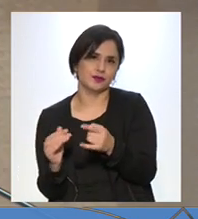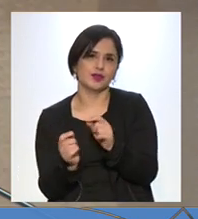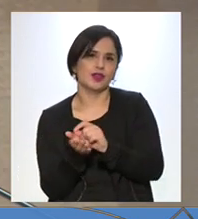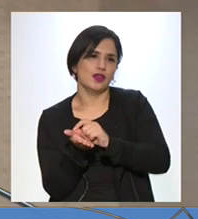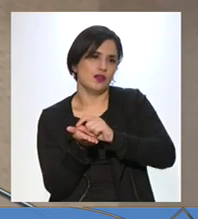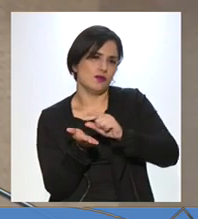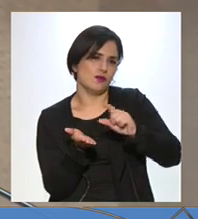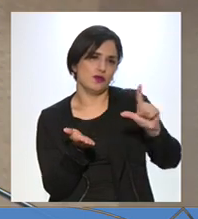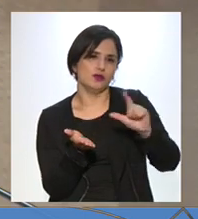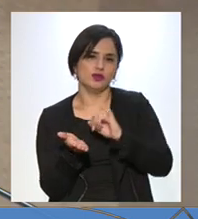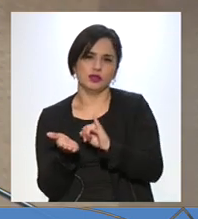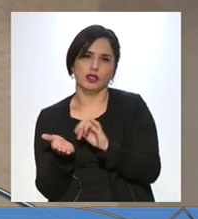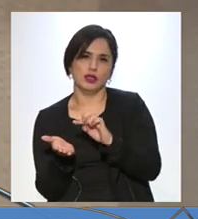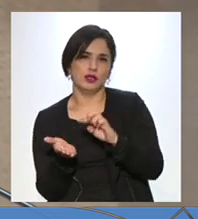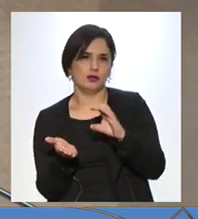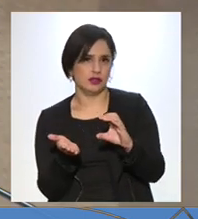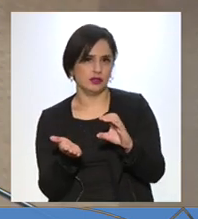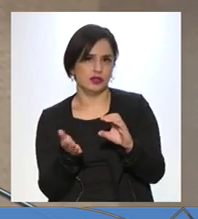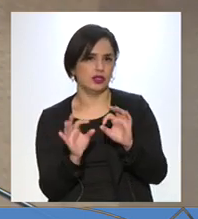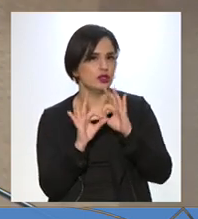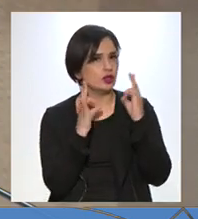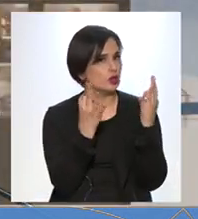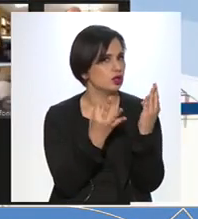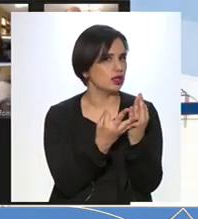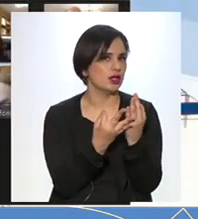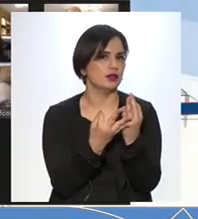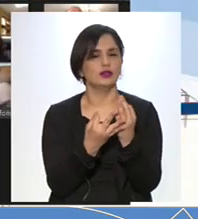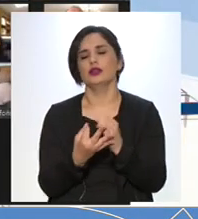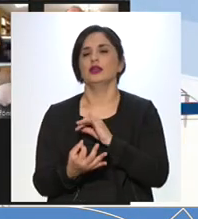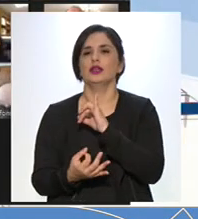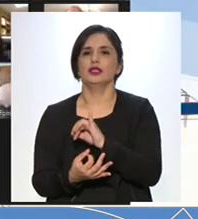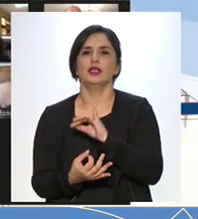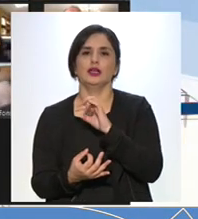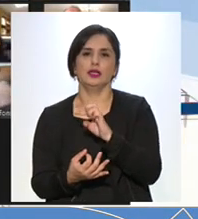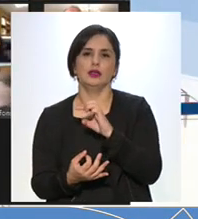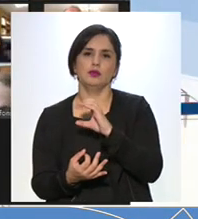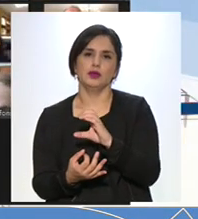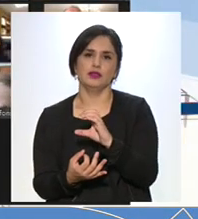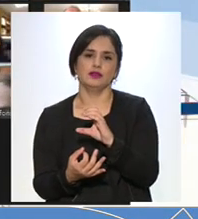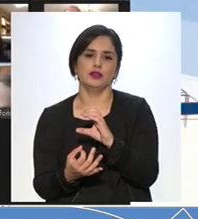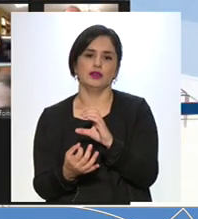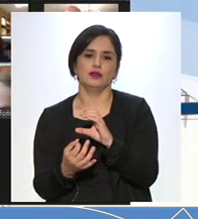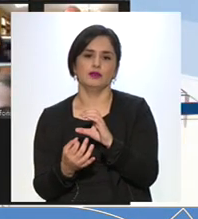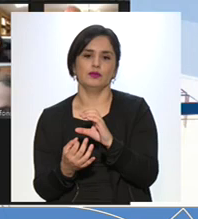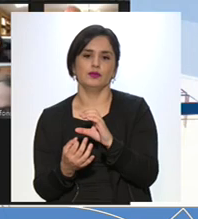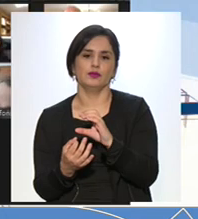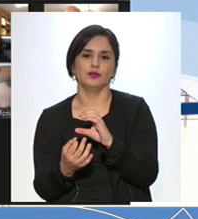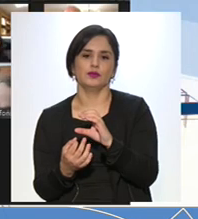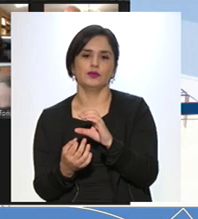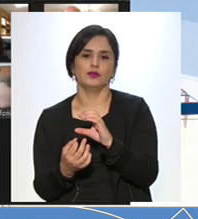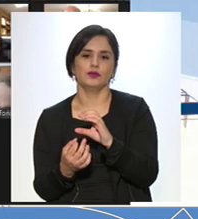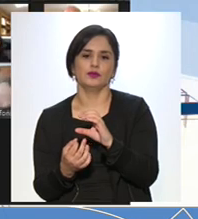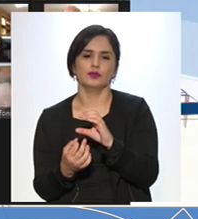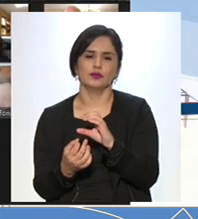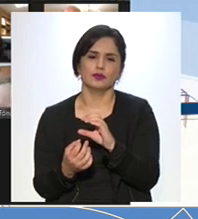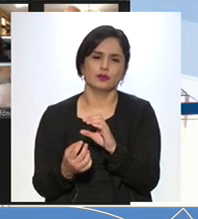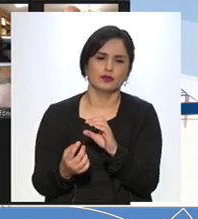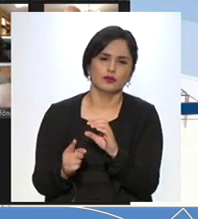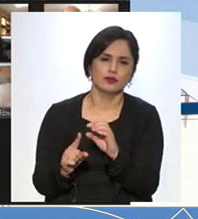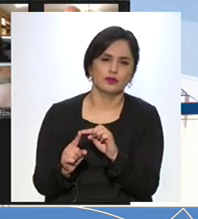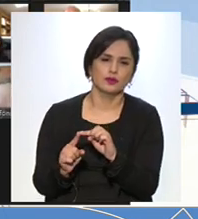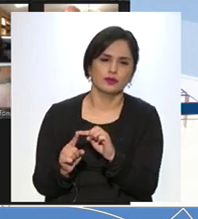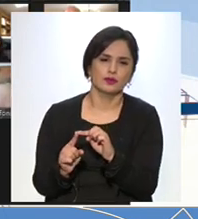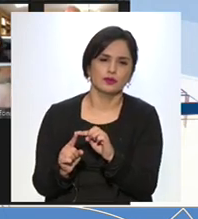IPC total y el IPC sin volátiles, que trata de medir inflación subyacente. Y el de la izquierda,